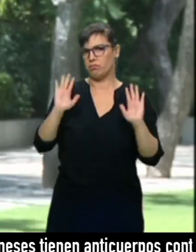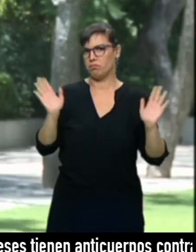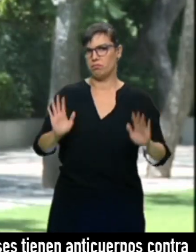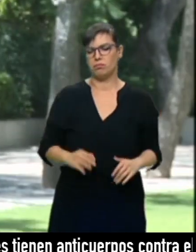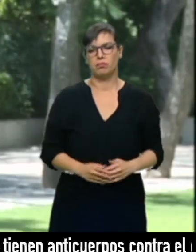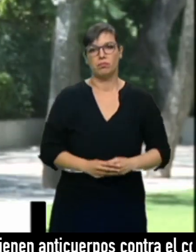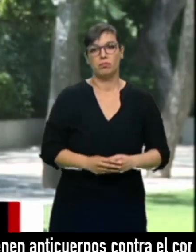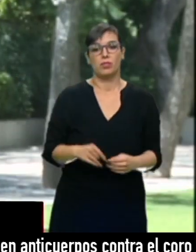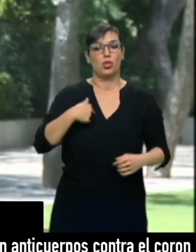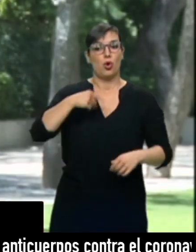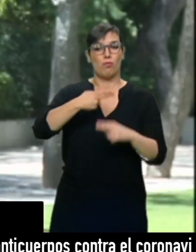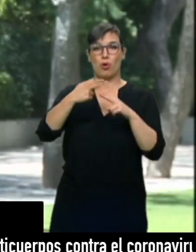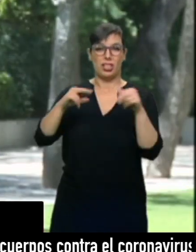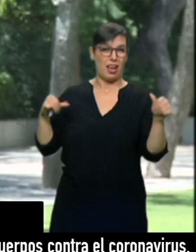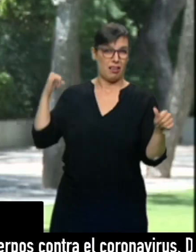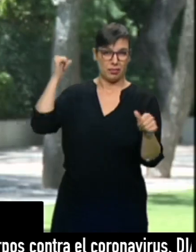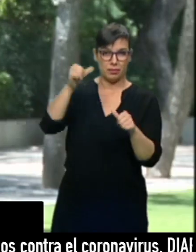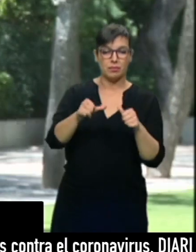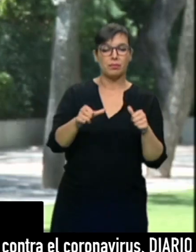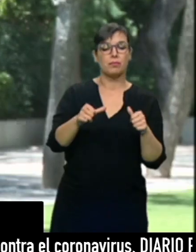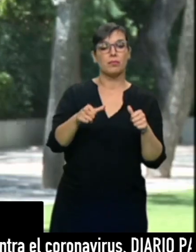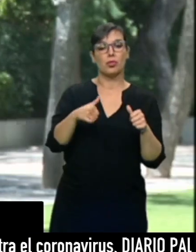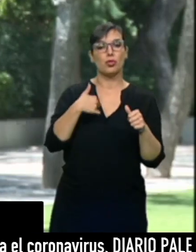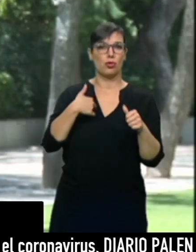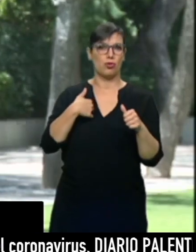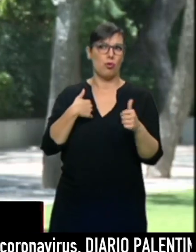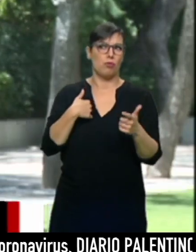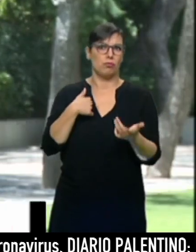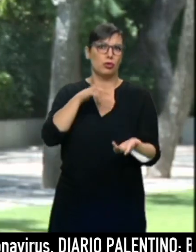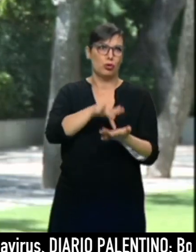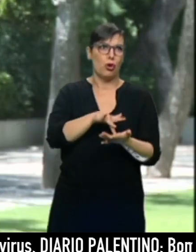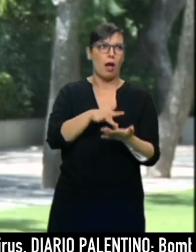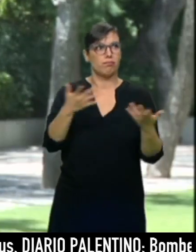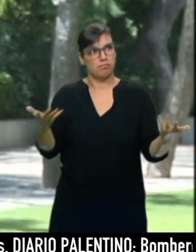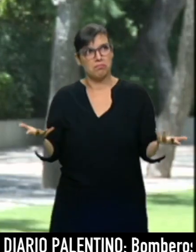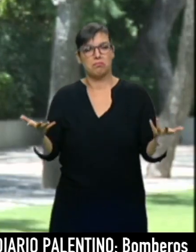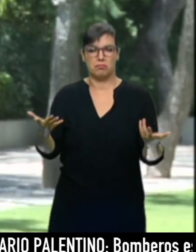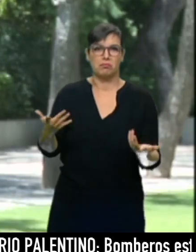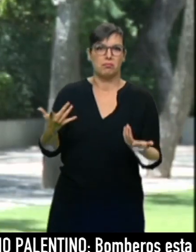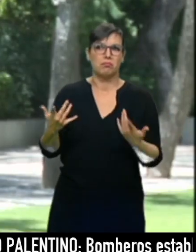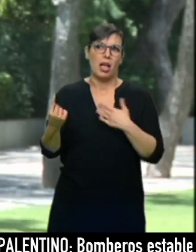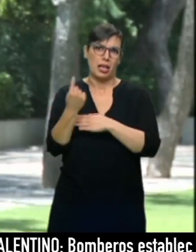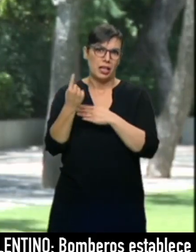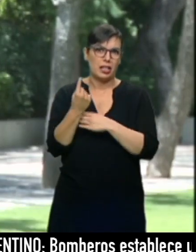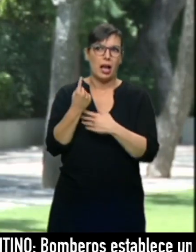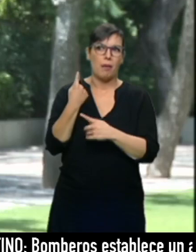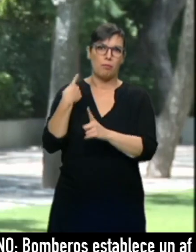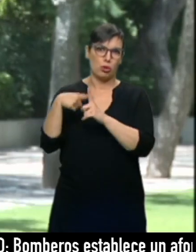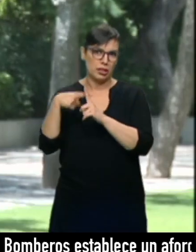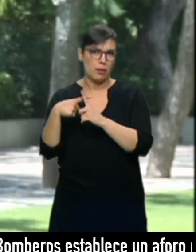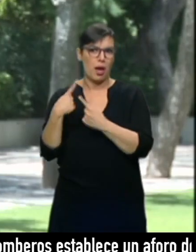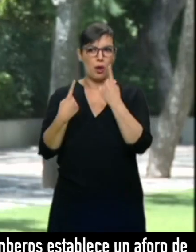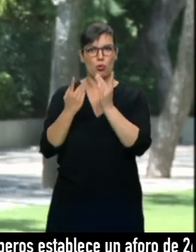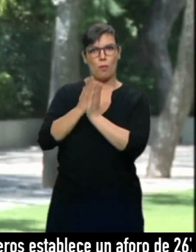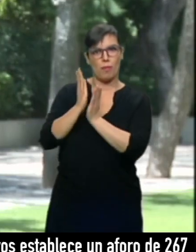A lo largo de mi trayectoria política he sido objeto de críticas positivas por parte de los